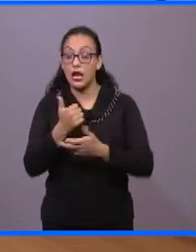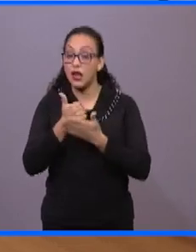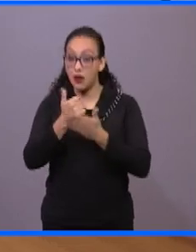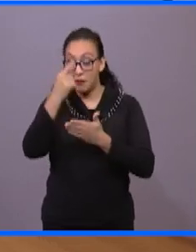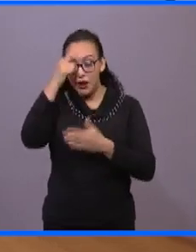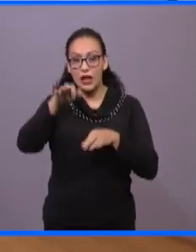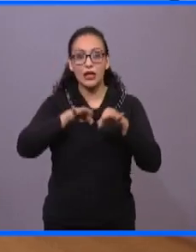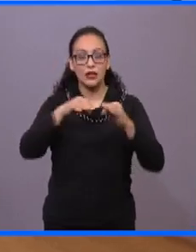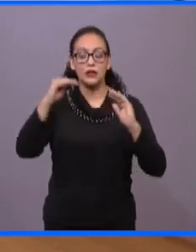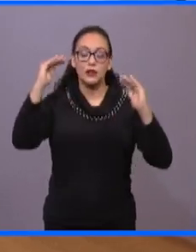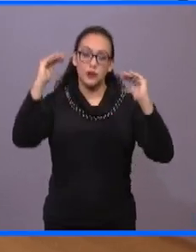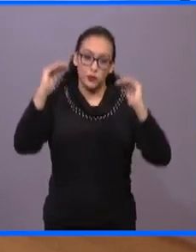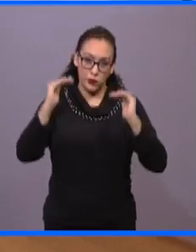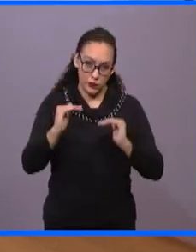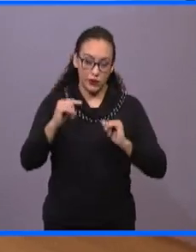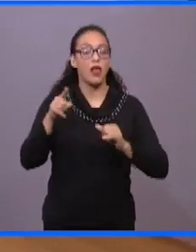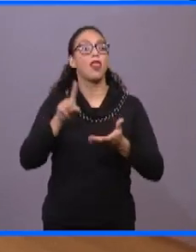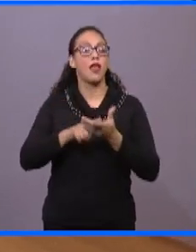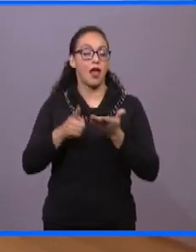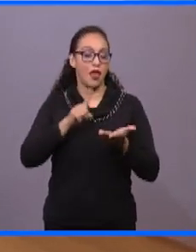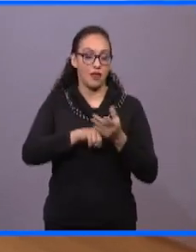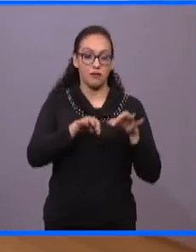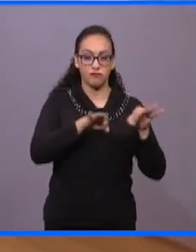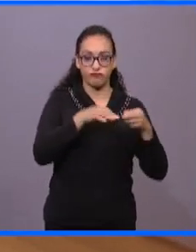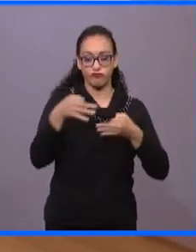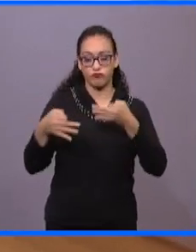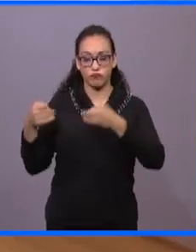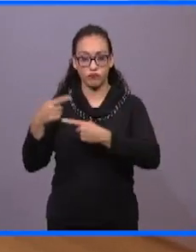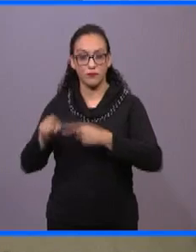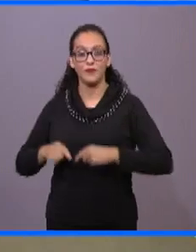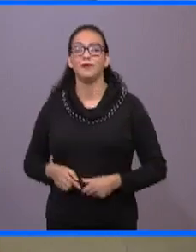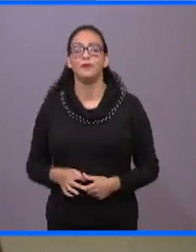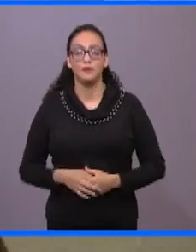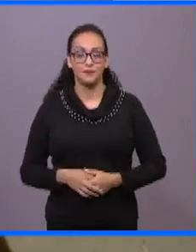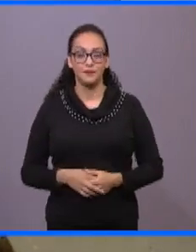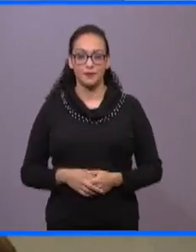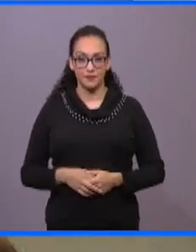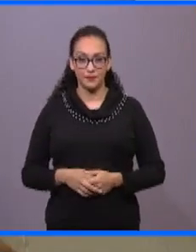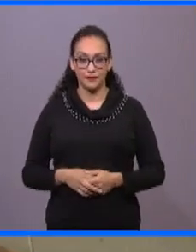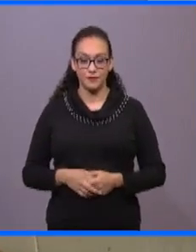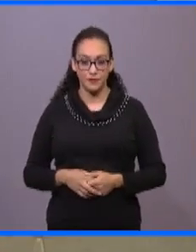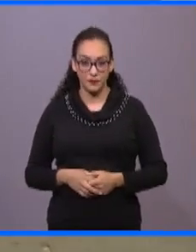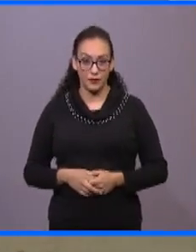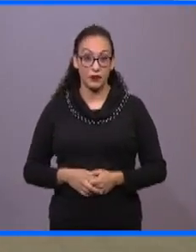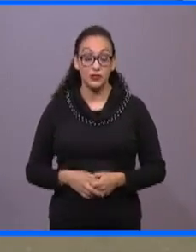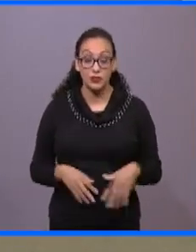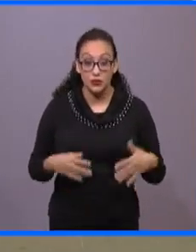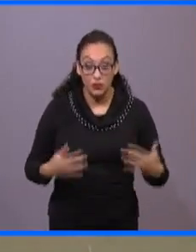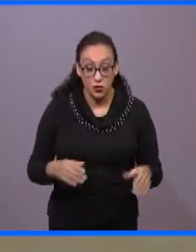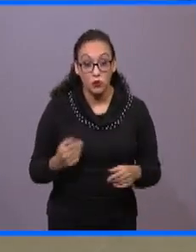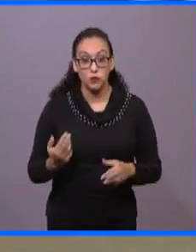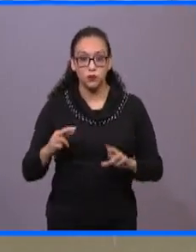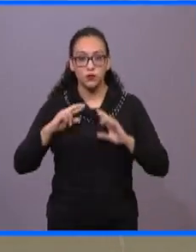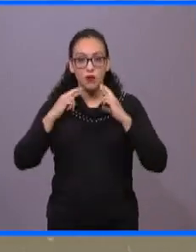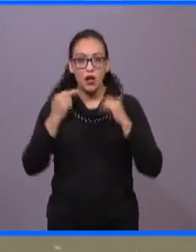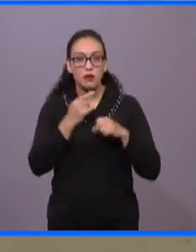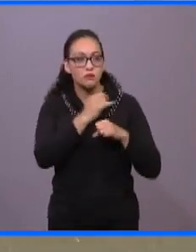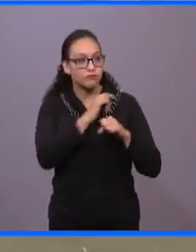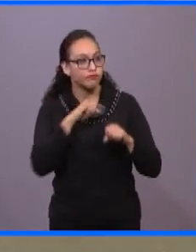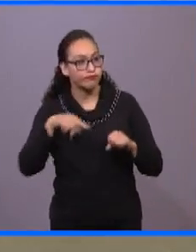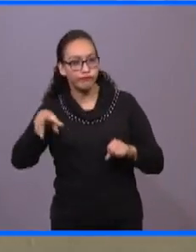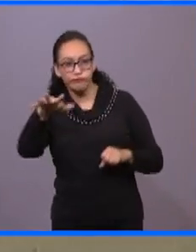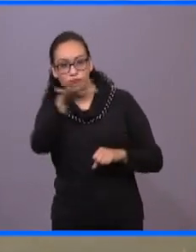las cargas de trabajo en los tribunales administrativos. Al dar testimonio de la sesión de instalación del